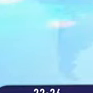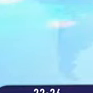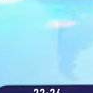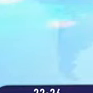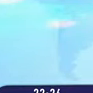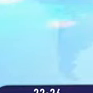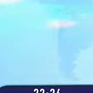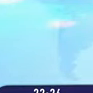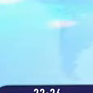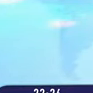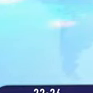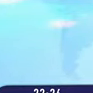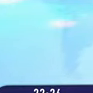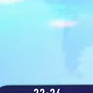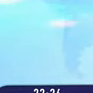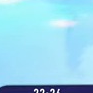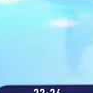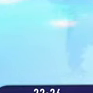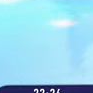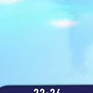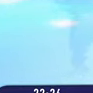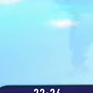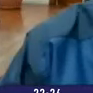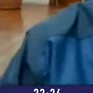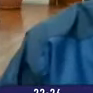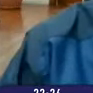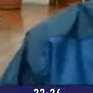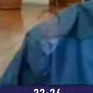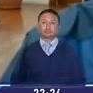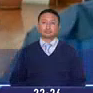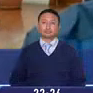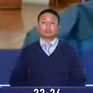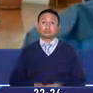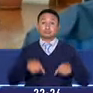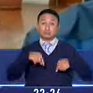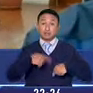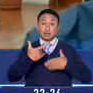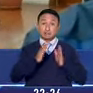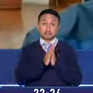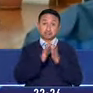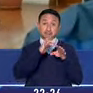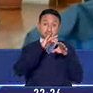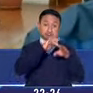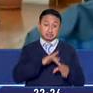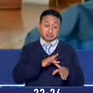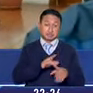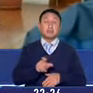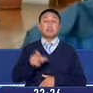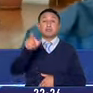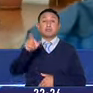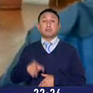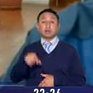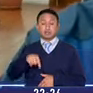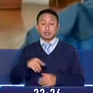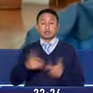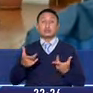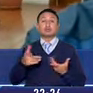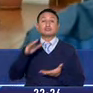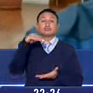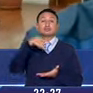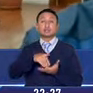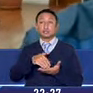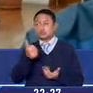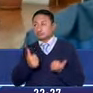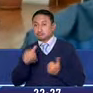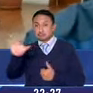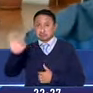www.amt.gob.es está habilitada para la toma de citas. Una vez que genera la cita previa, el usuario ubicará el centro de su